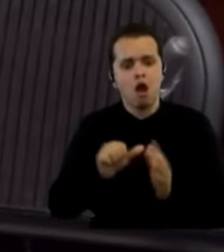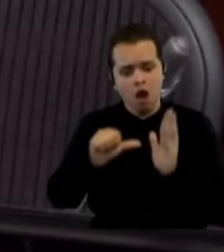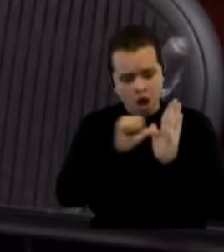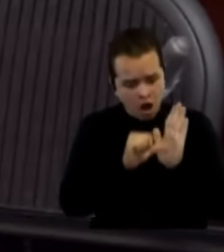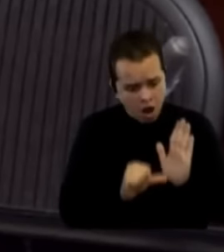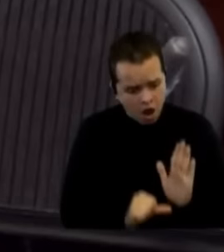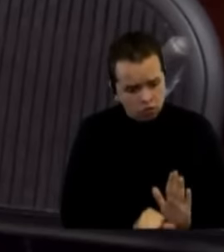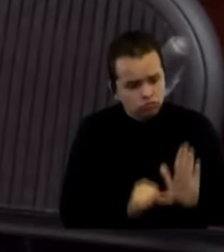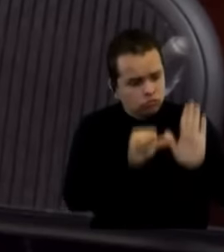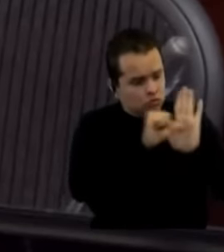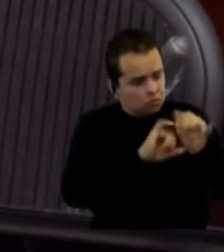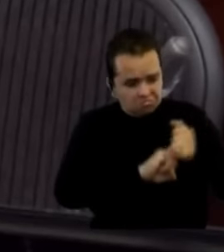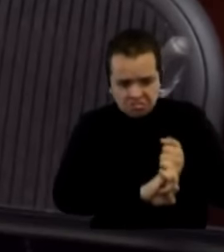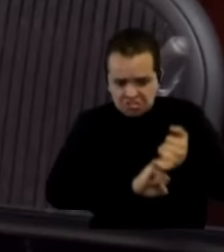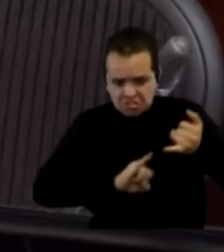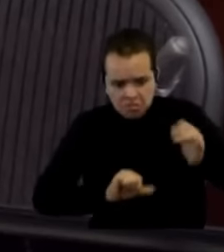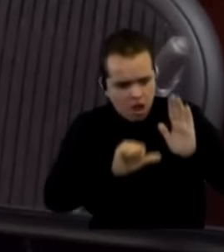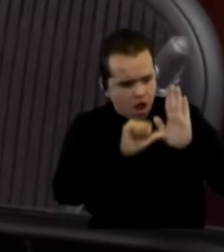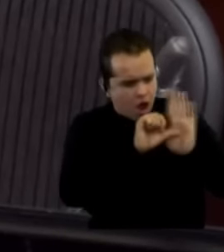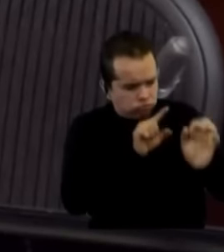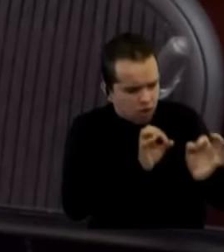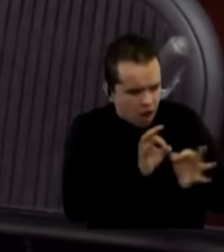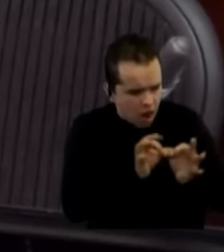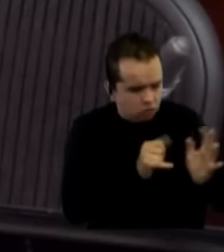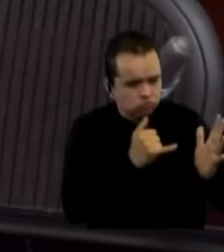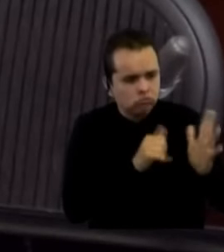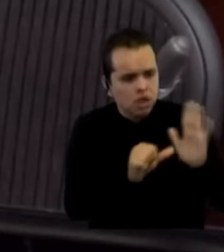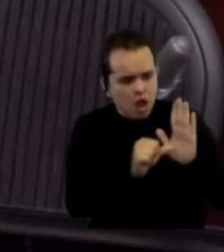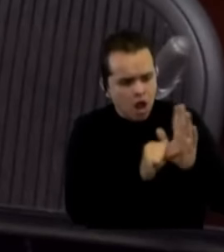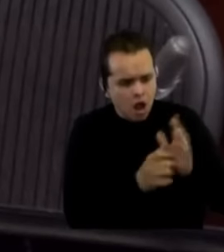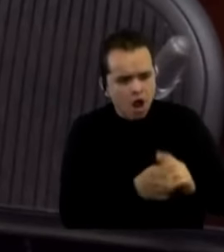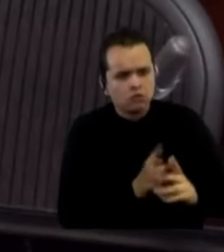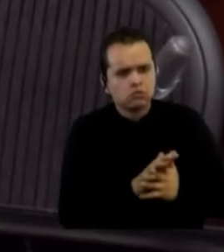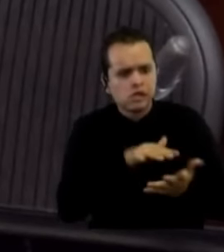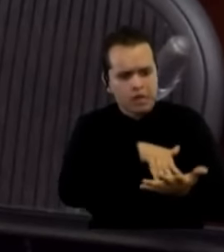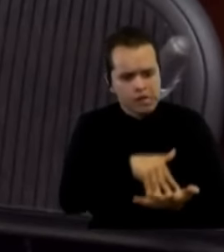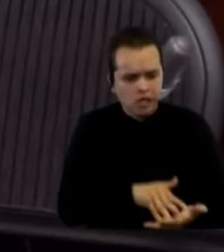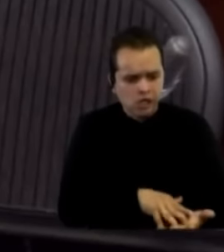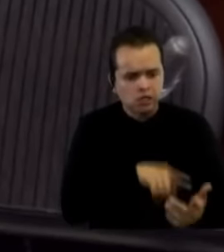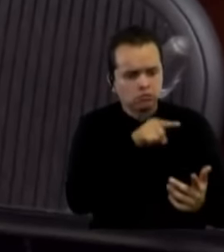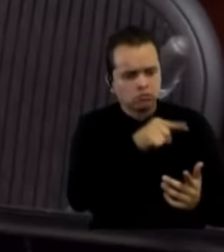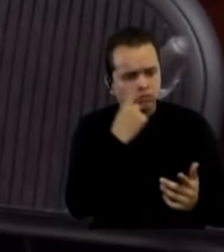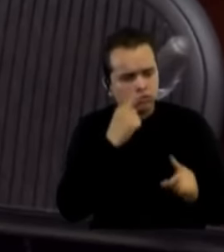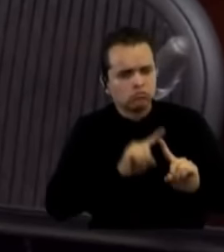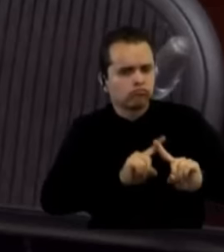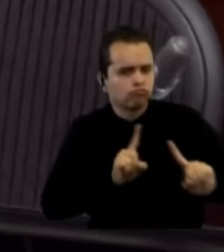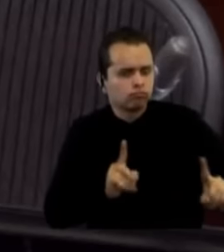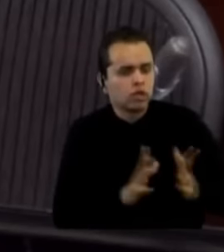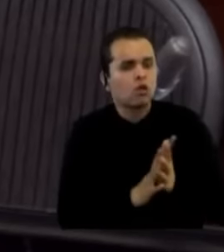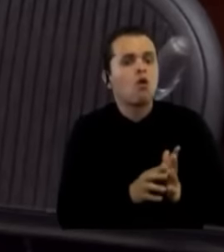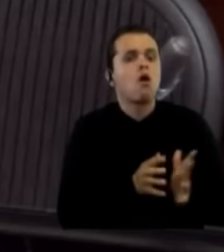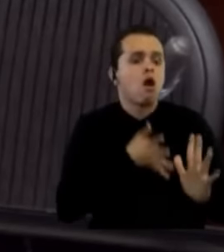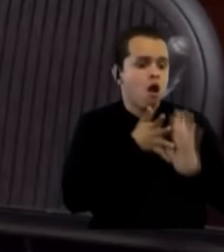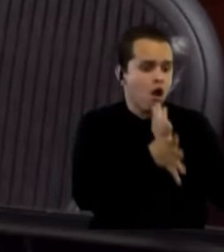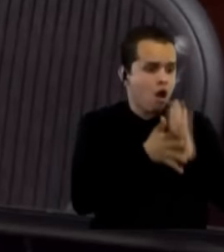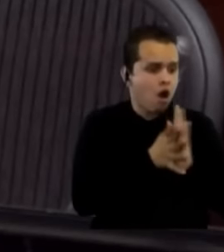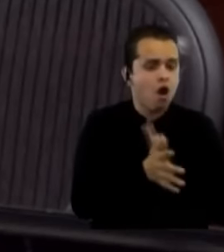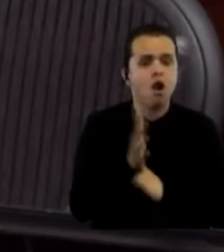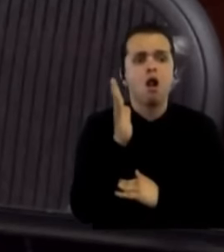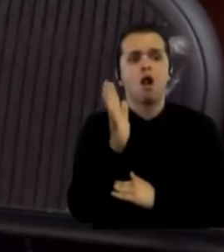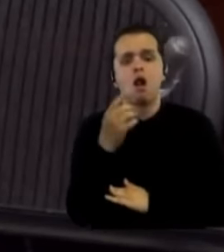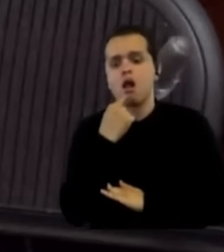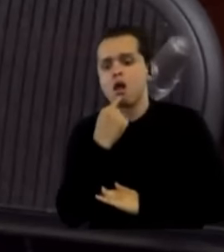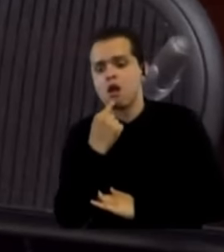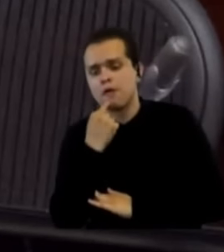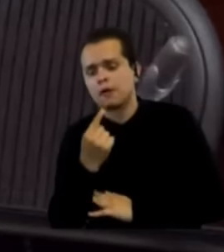artículo y cada proposición sea derrotada, pero que sea argumentada y que sea